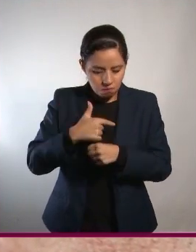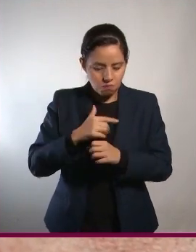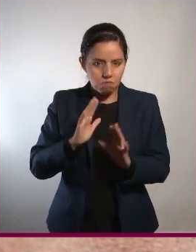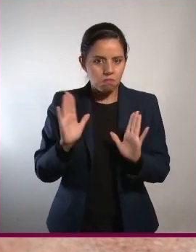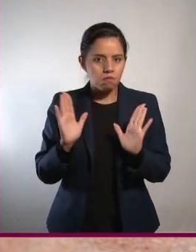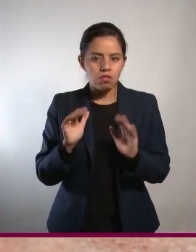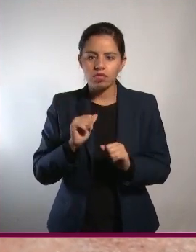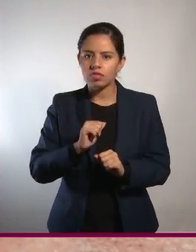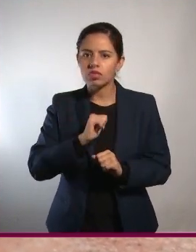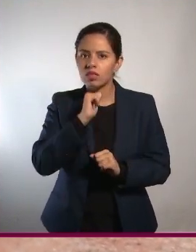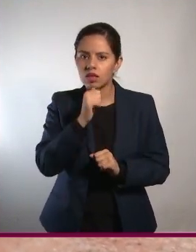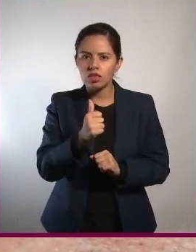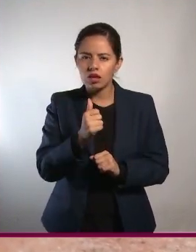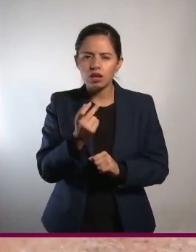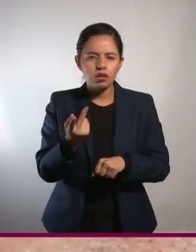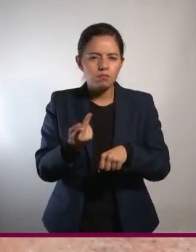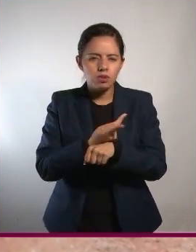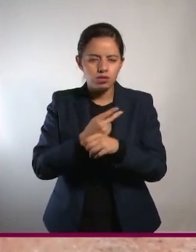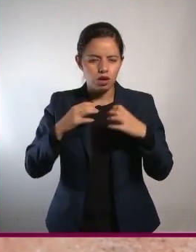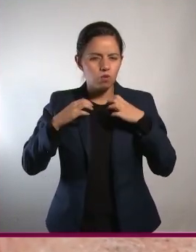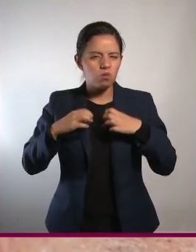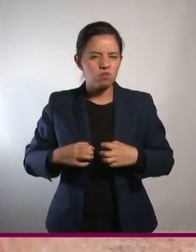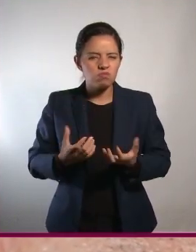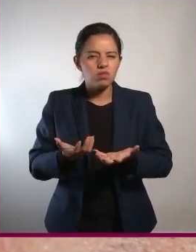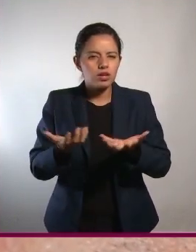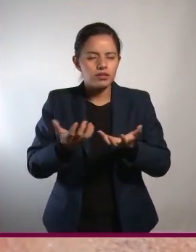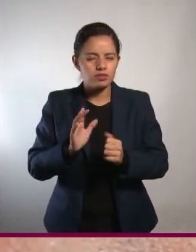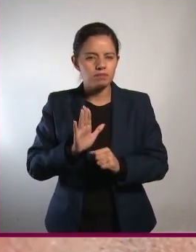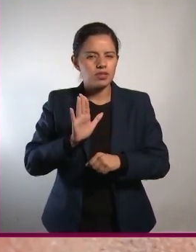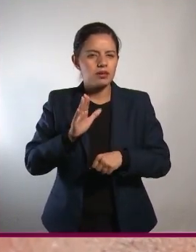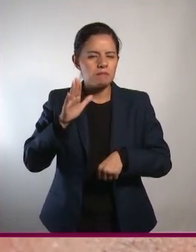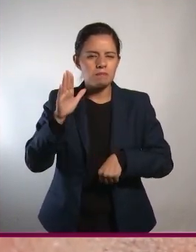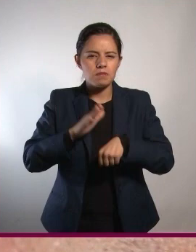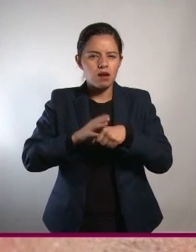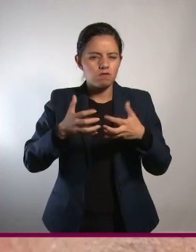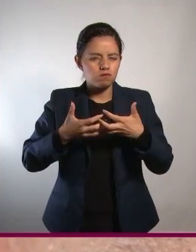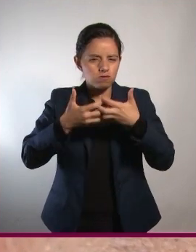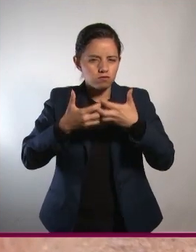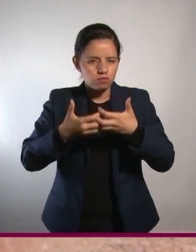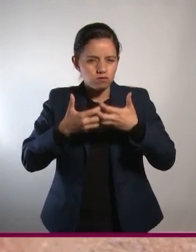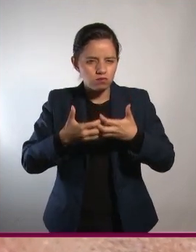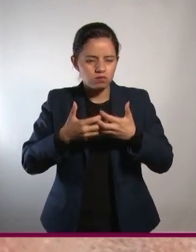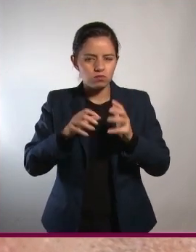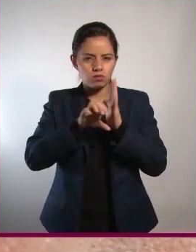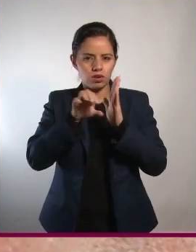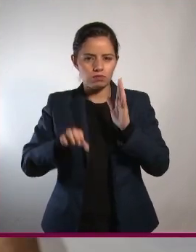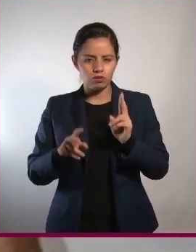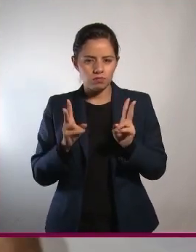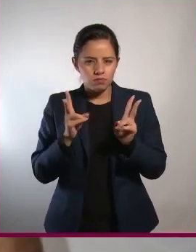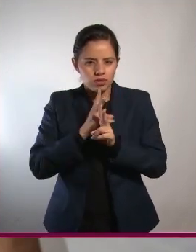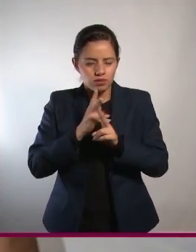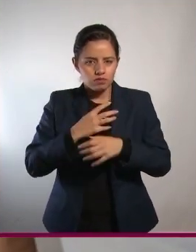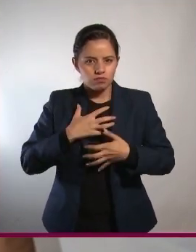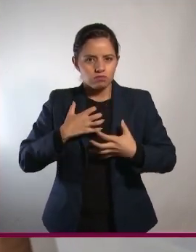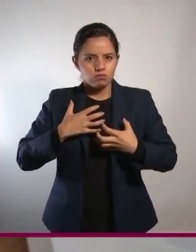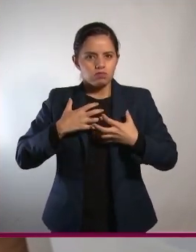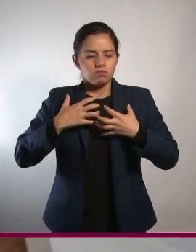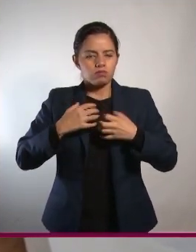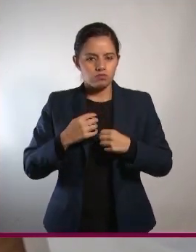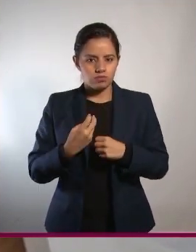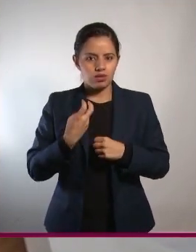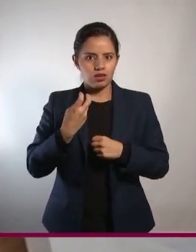silenciosa, el organismo echa a andar mecanismos compensatorios como el incremento de la frecuencia respiratoria que disfrazan ese